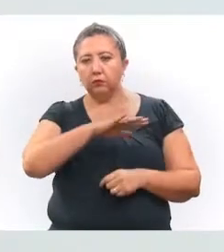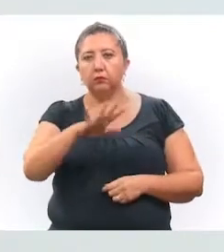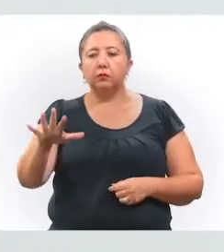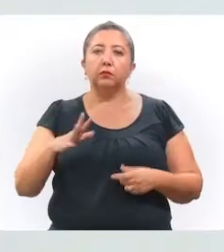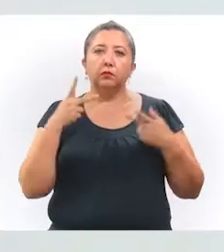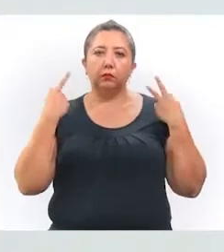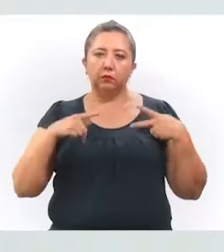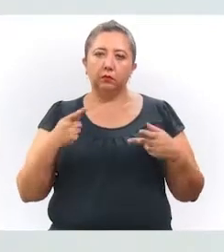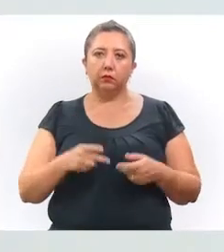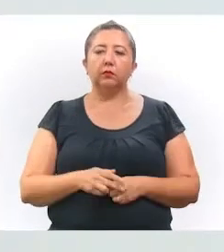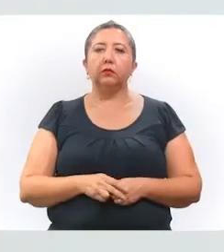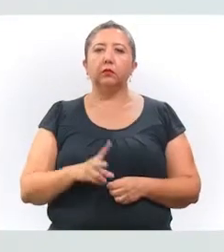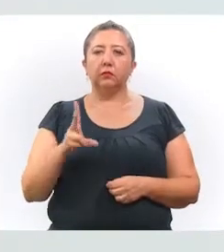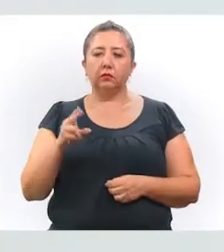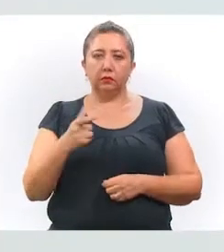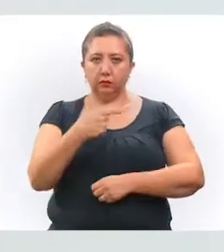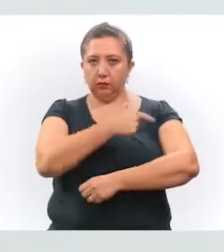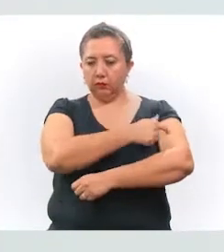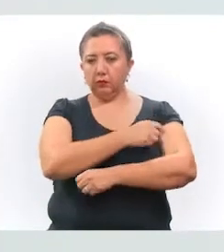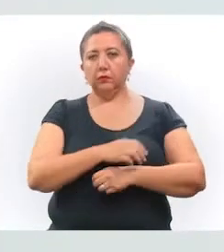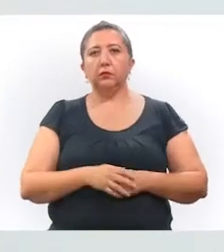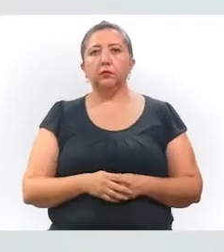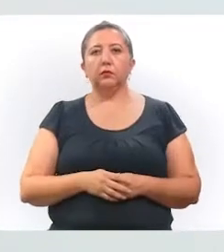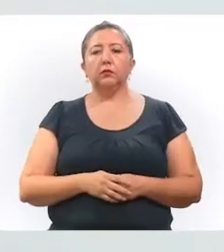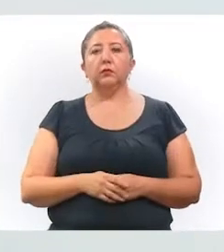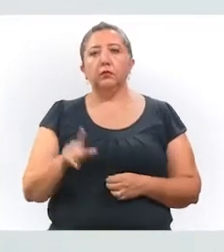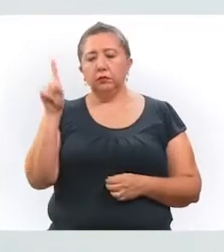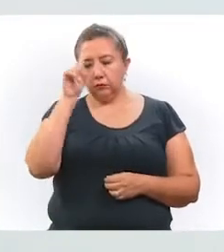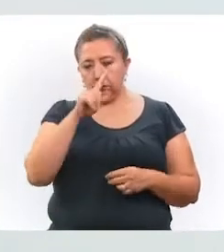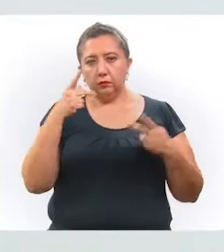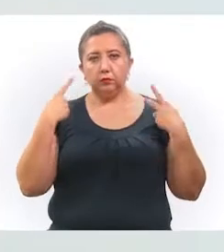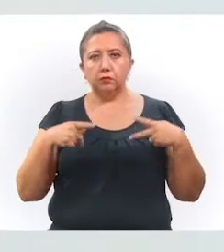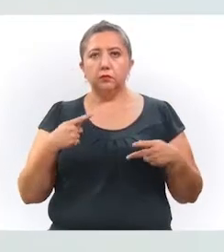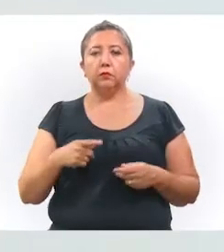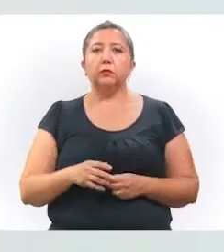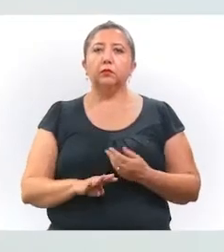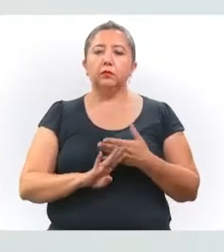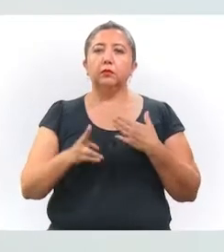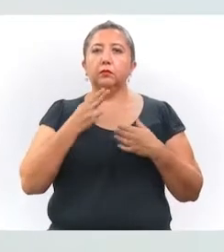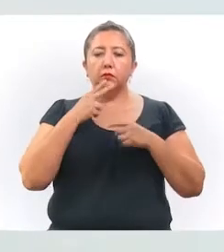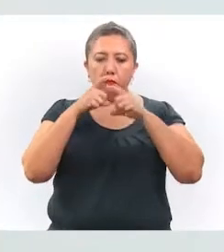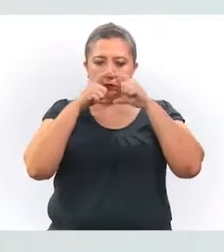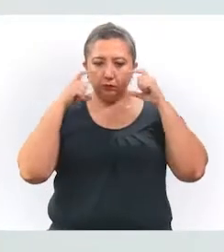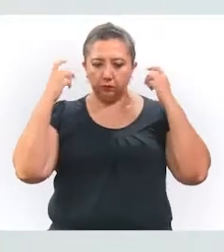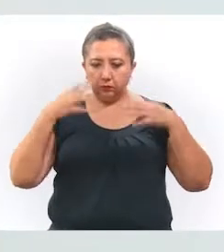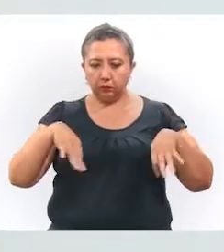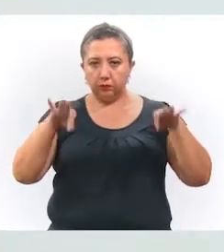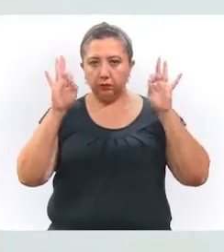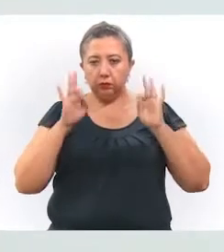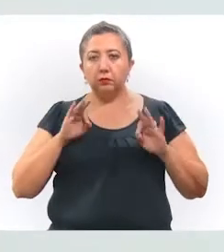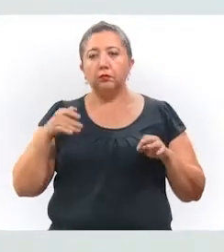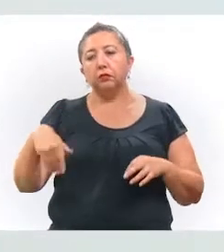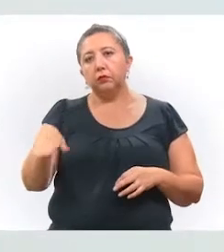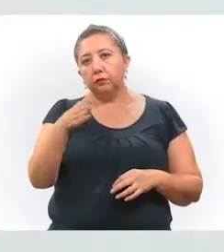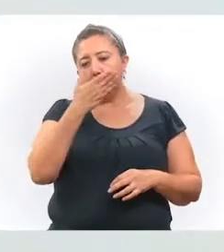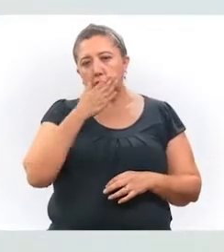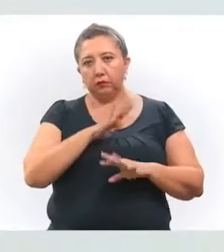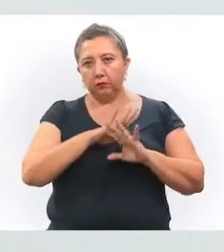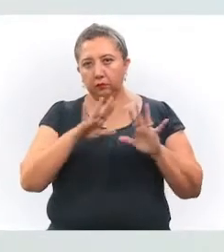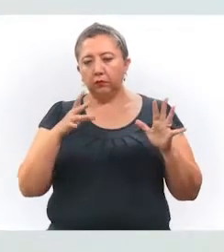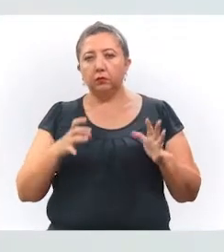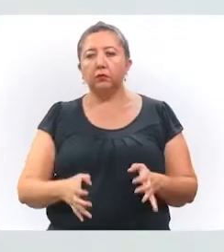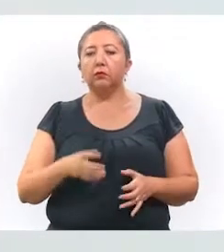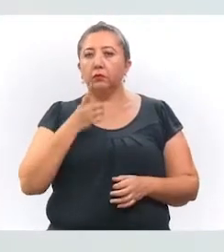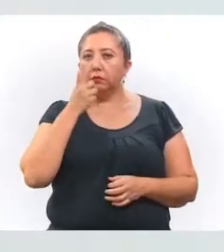la población, incluso la vacunada, y se recomienda a la población evitar el uso de cubrebocas de tela o pañoletas, ya que